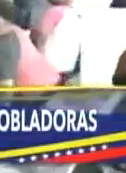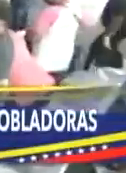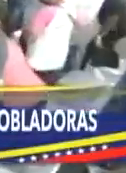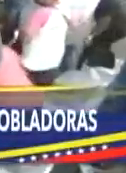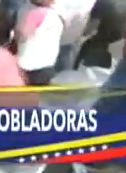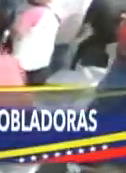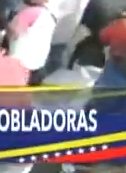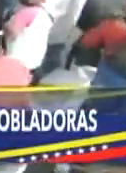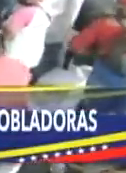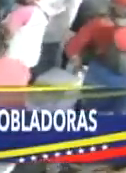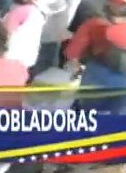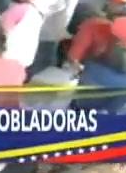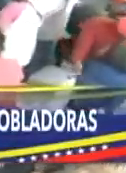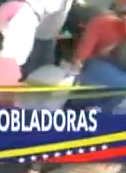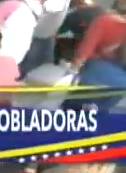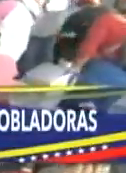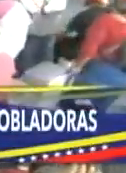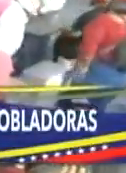lloré